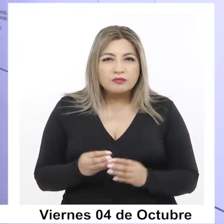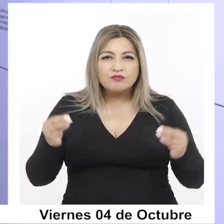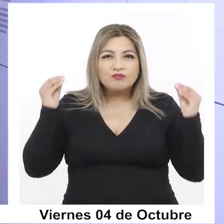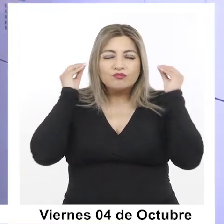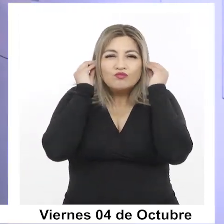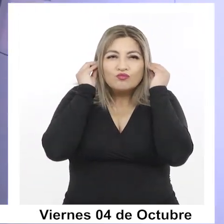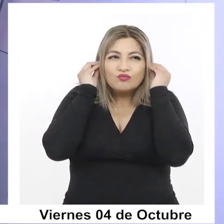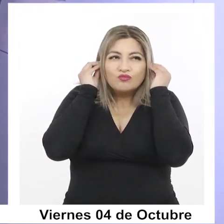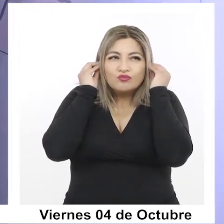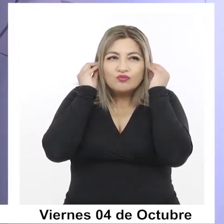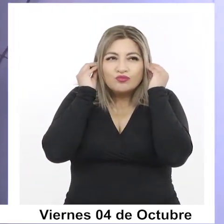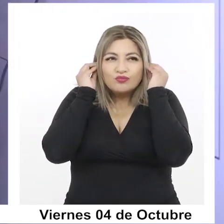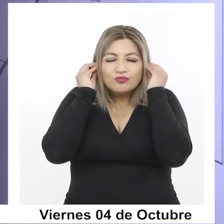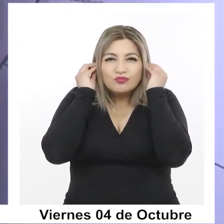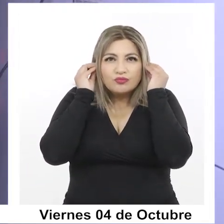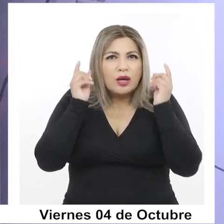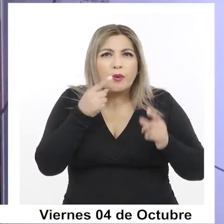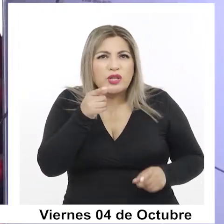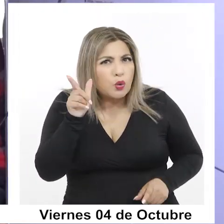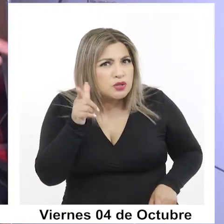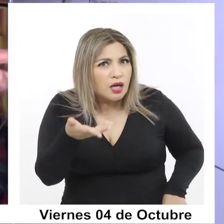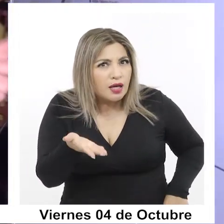dispositivos.